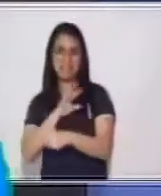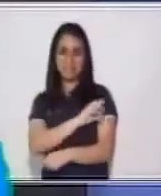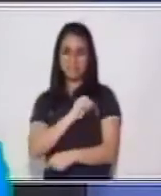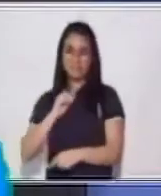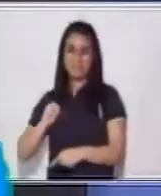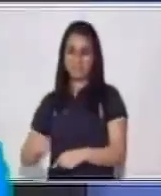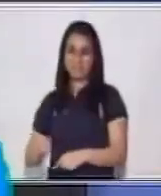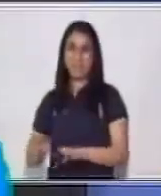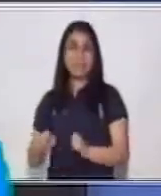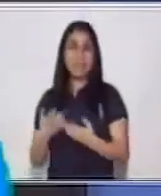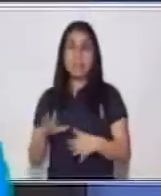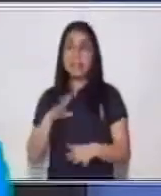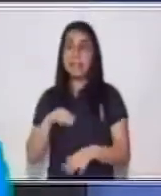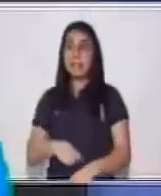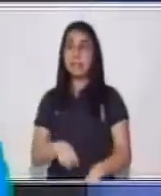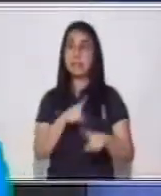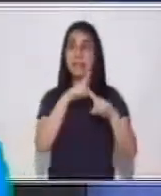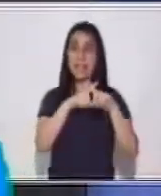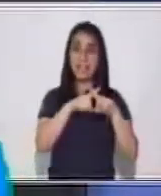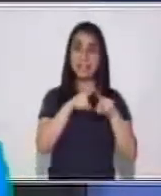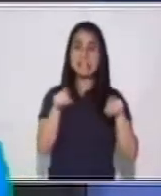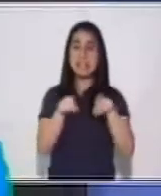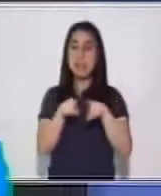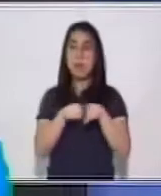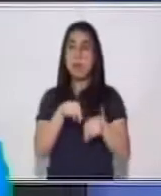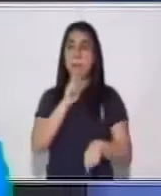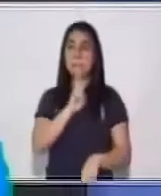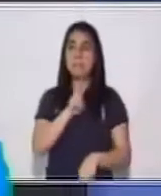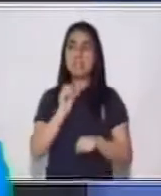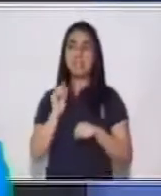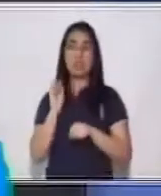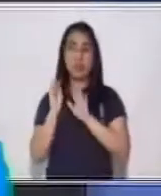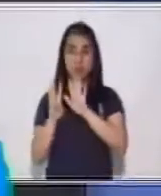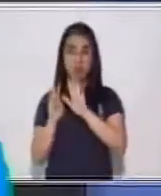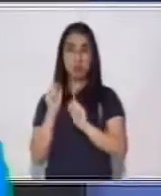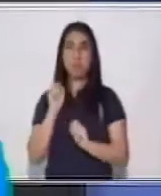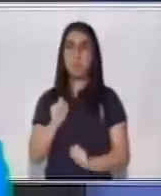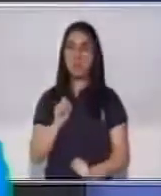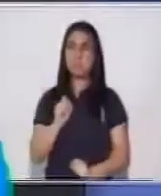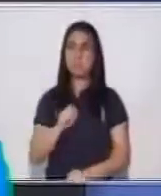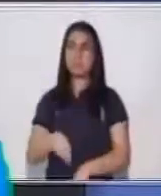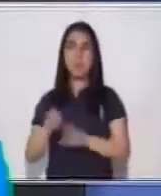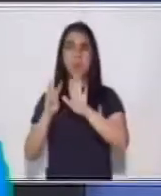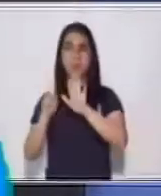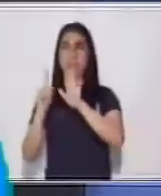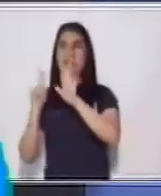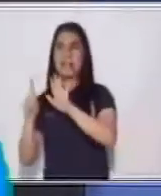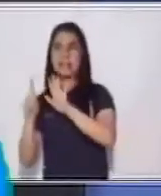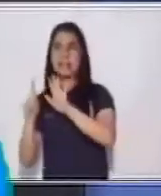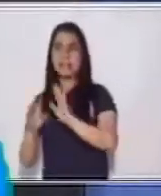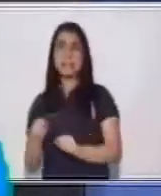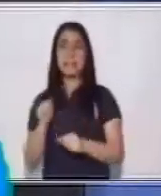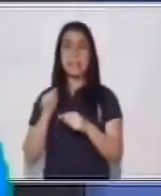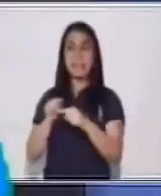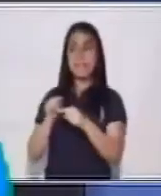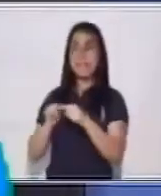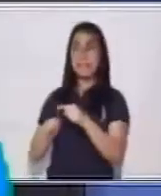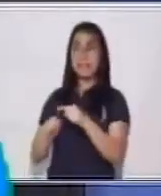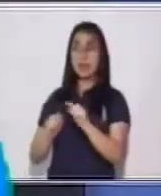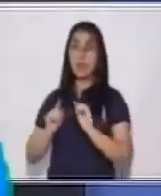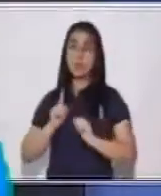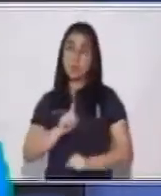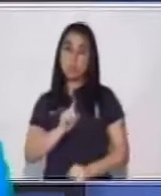24.88 metros. Pero recordemos, estamos buscando la altura de la